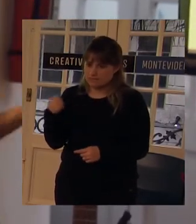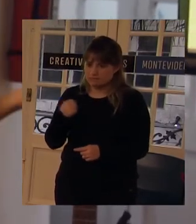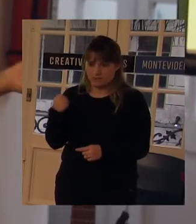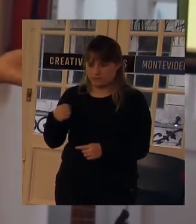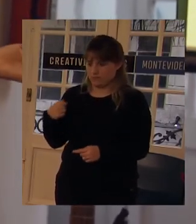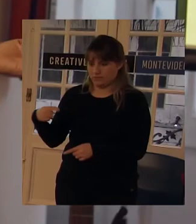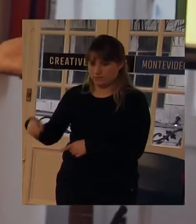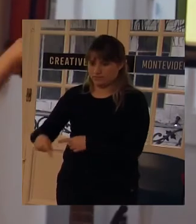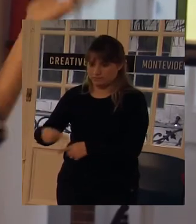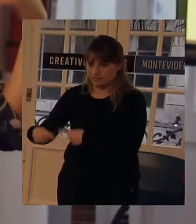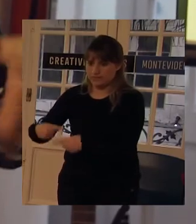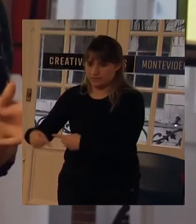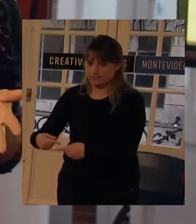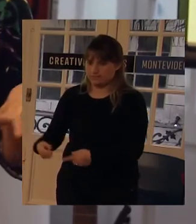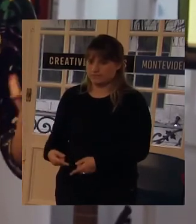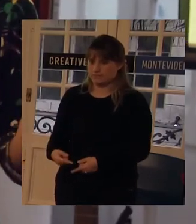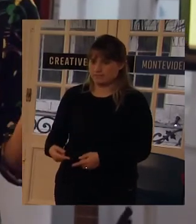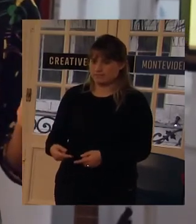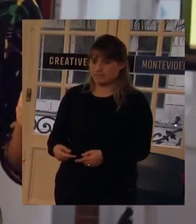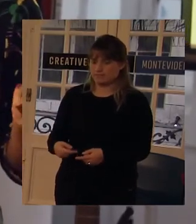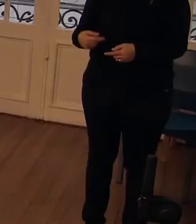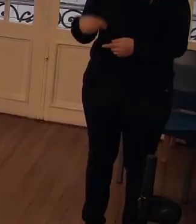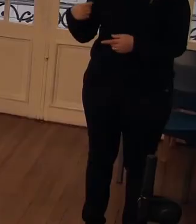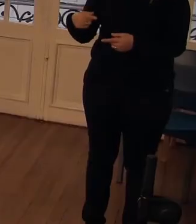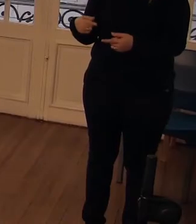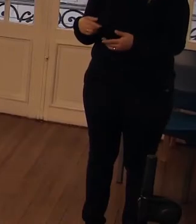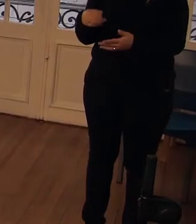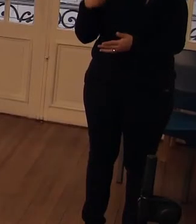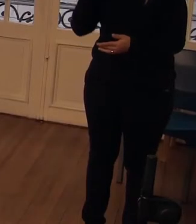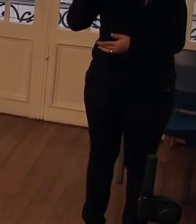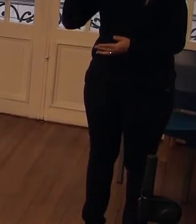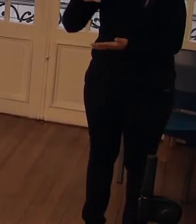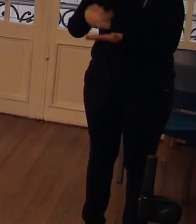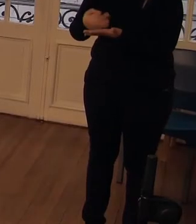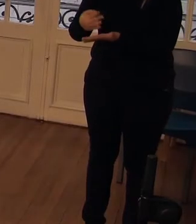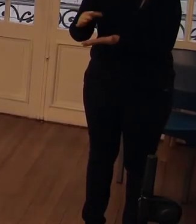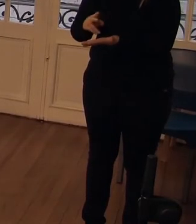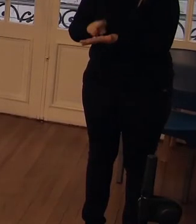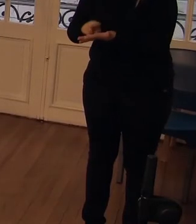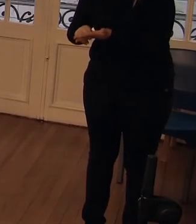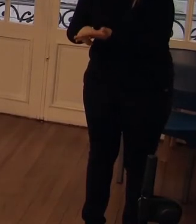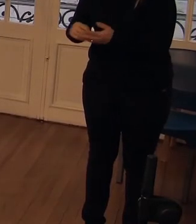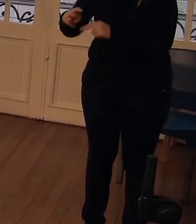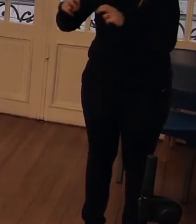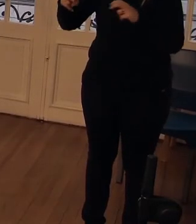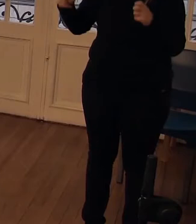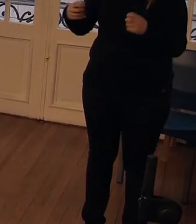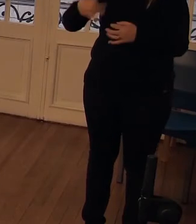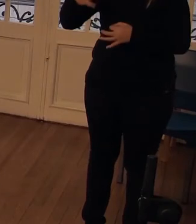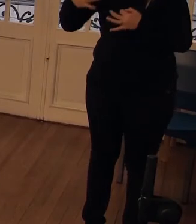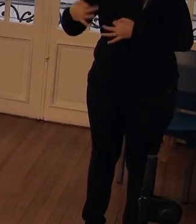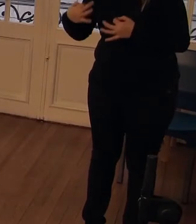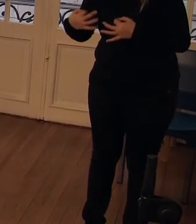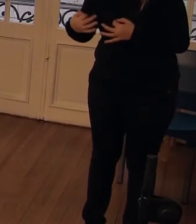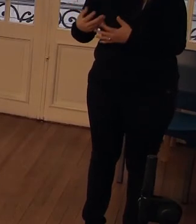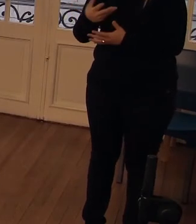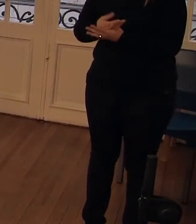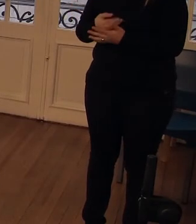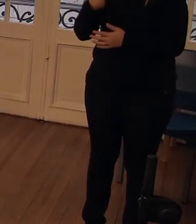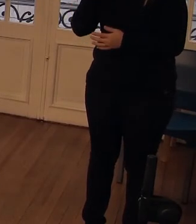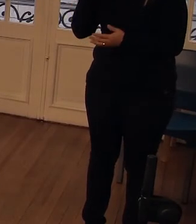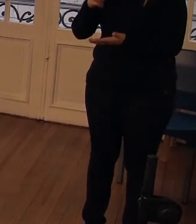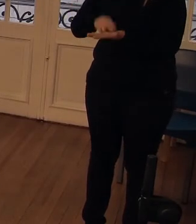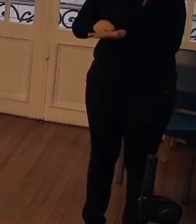resolver. Tenemos una etapa de testeo, que eso es lo fundamental, porque yo empecé tratando de entender a